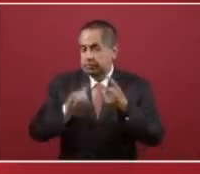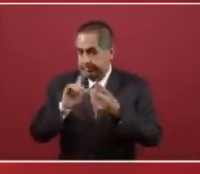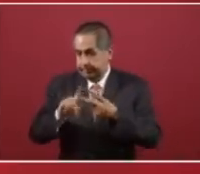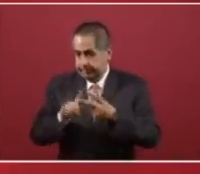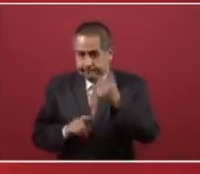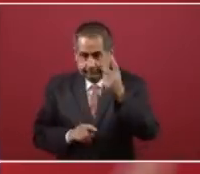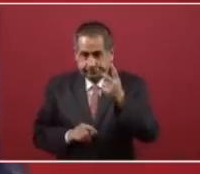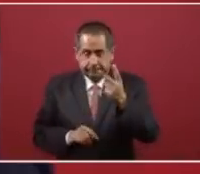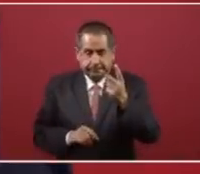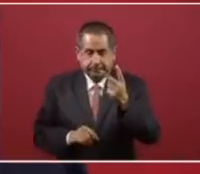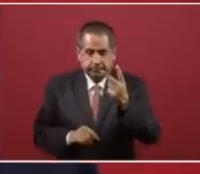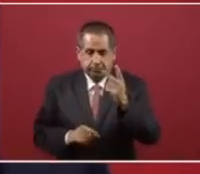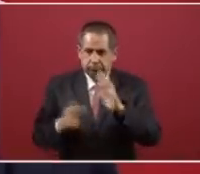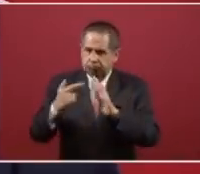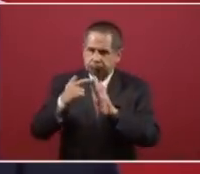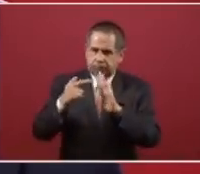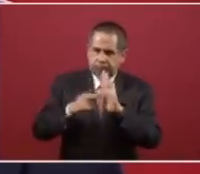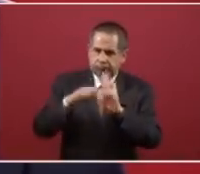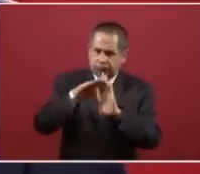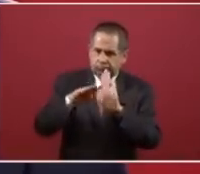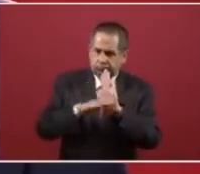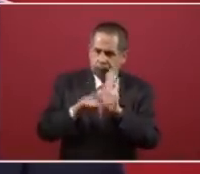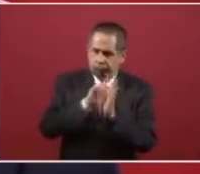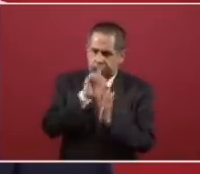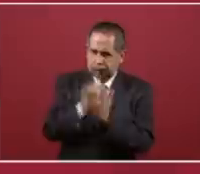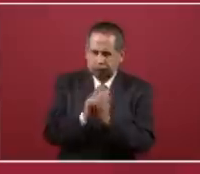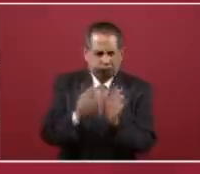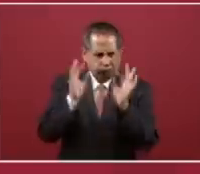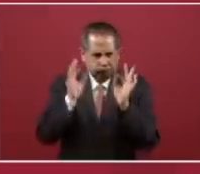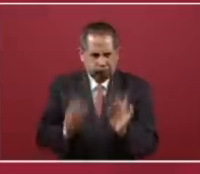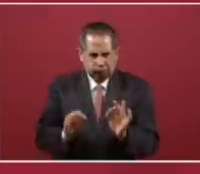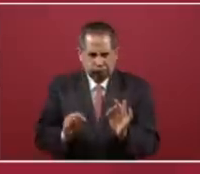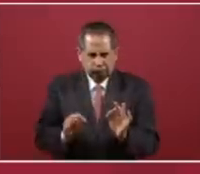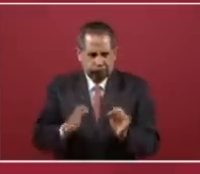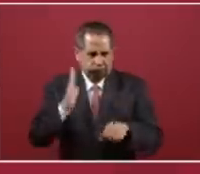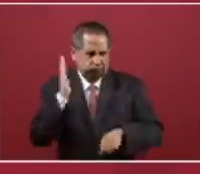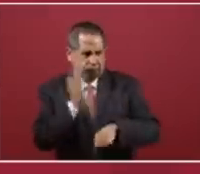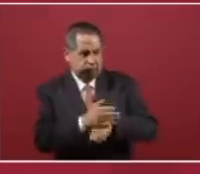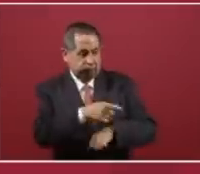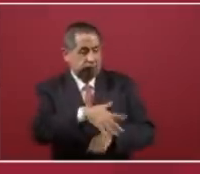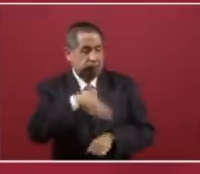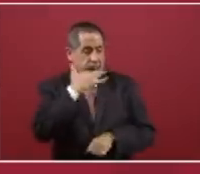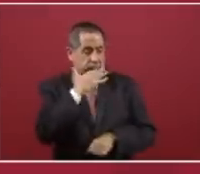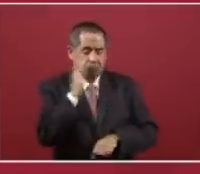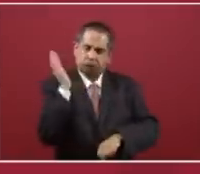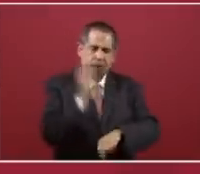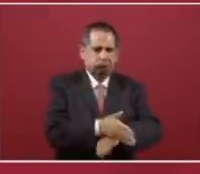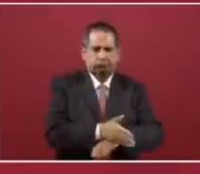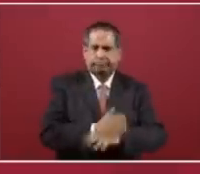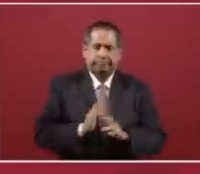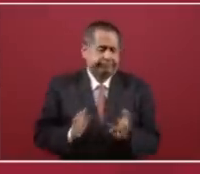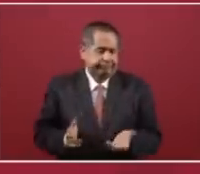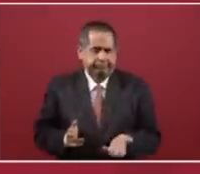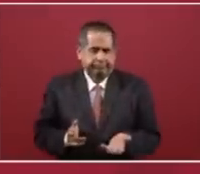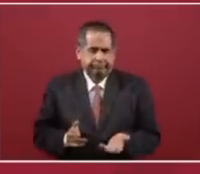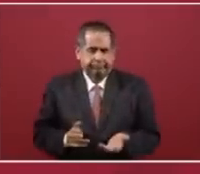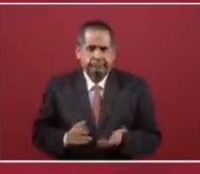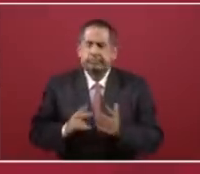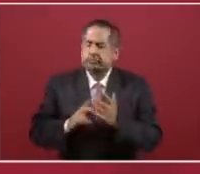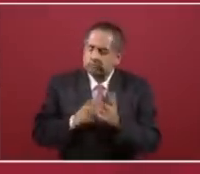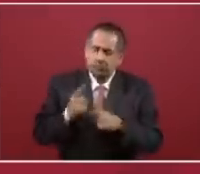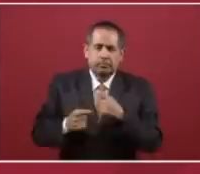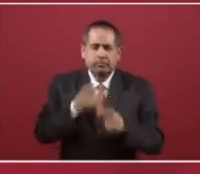pues tener un marco legal para castigar al corrupto vuelvo a repetir